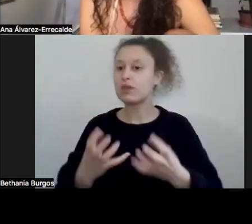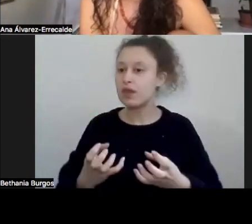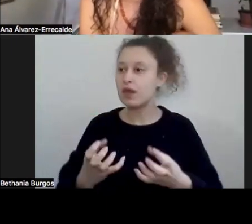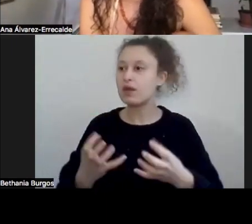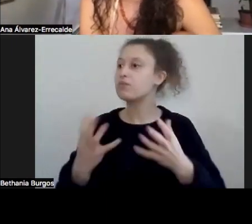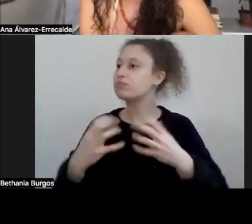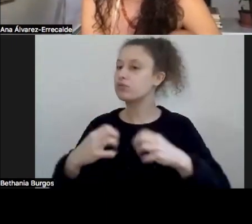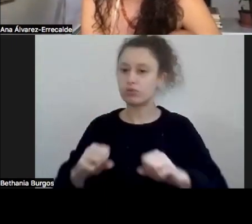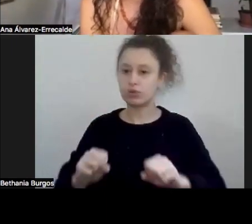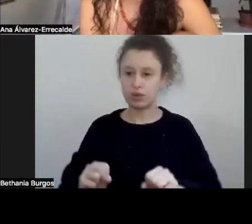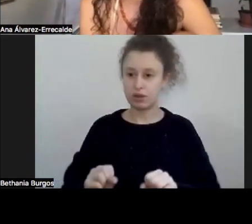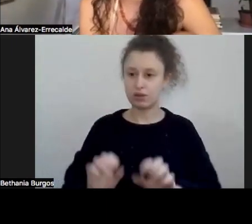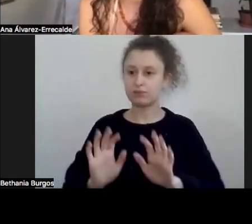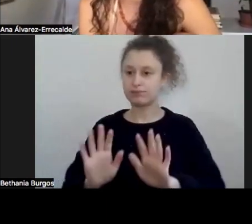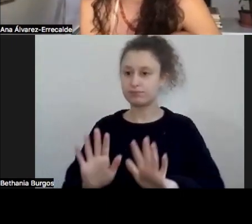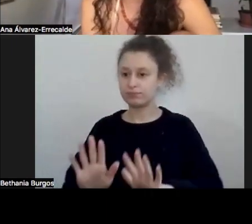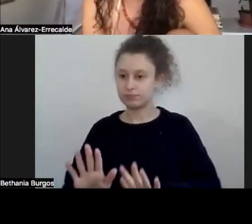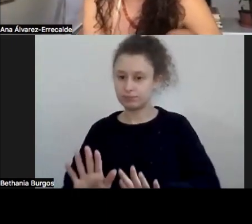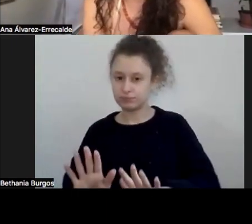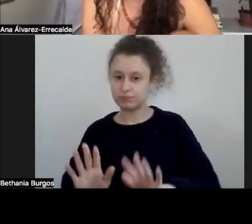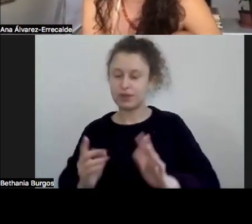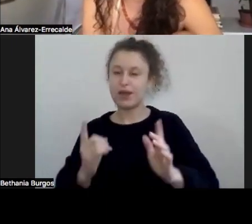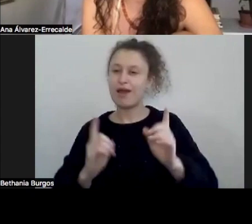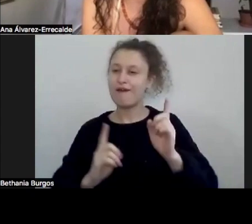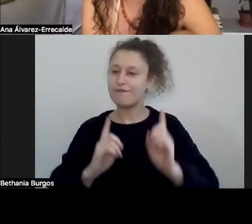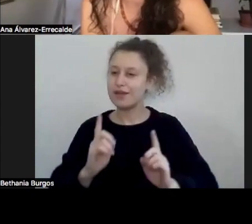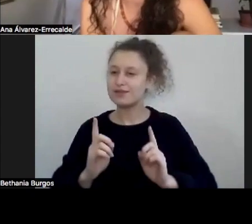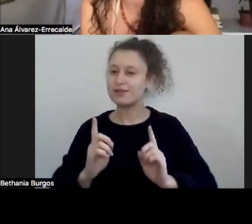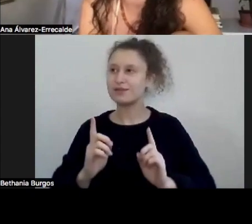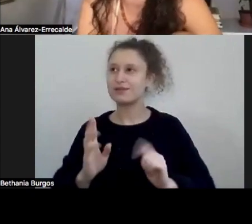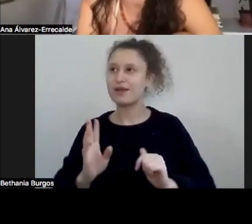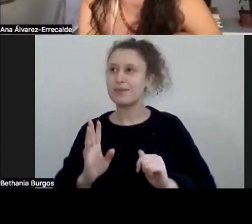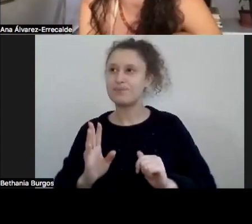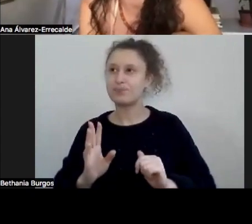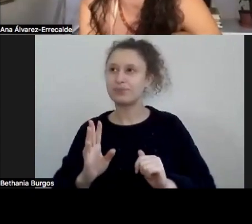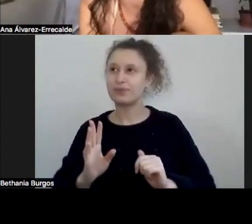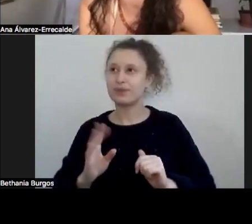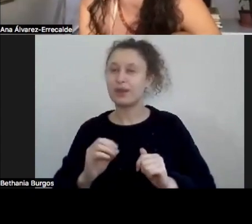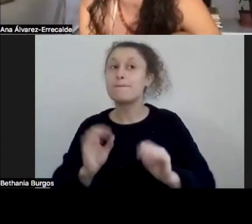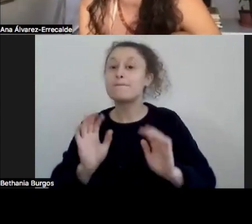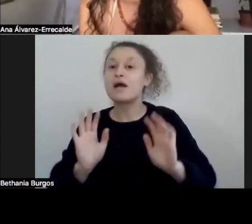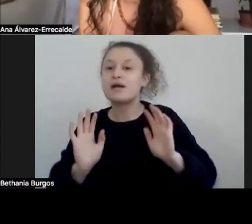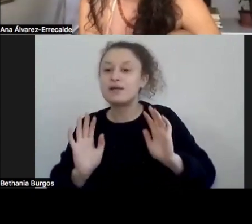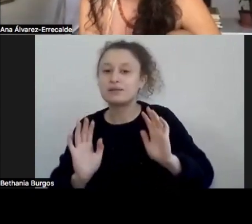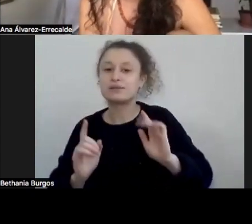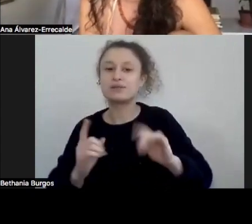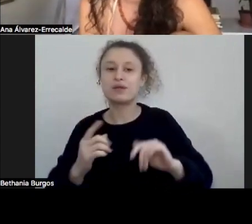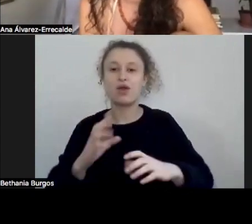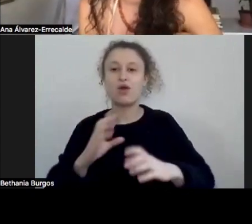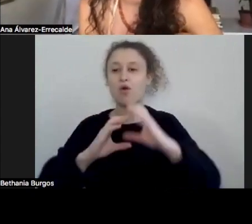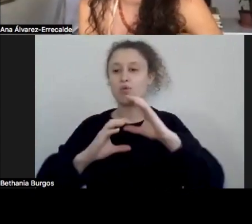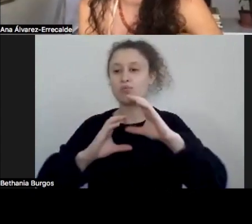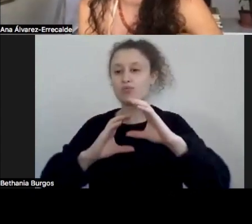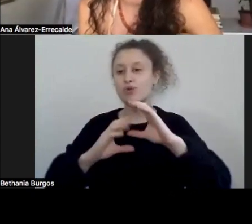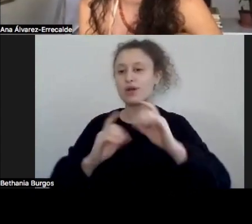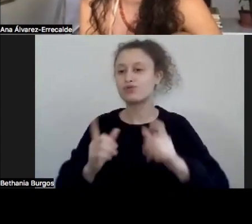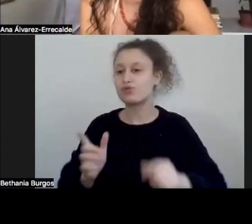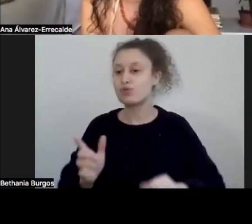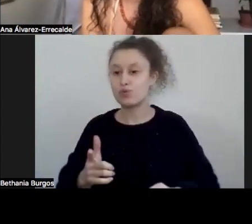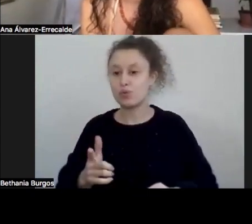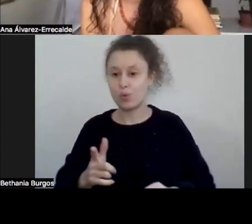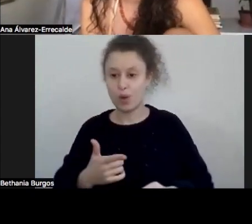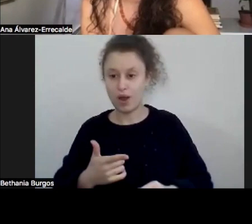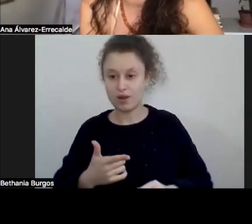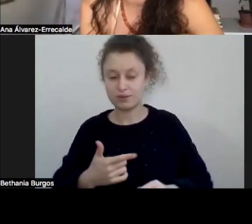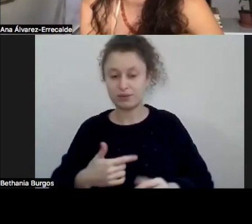aunque parezca que no hay comunicación, siempre las personas para mí siempre comunican, ¿no? Para esta fotografía